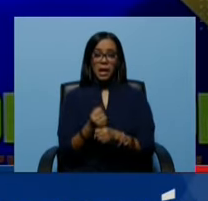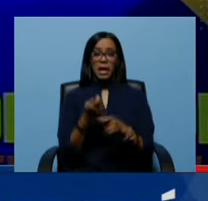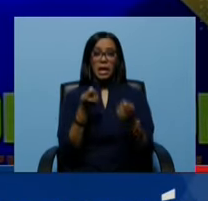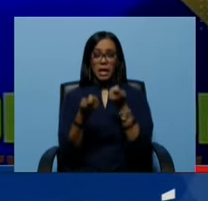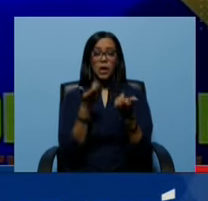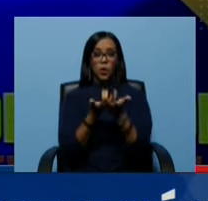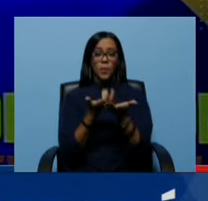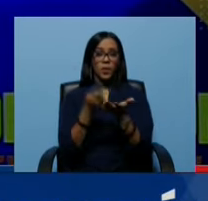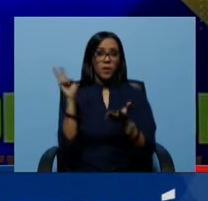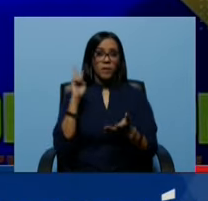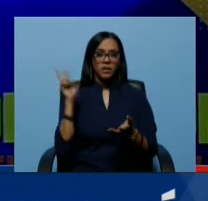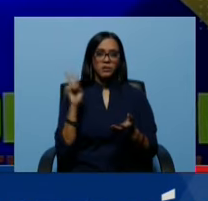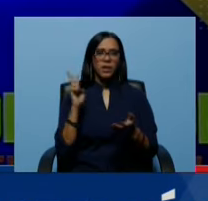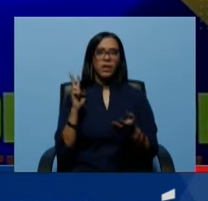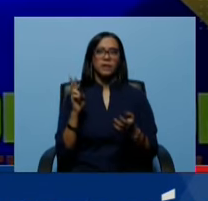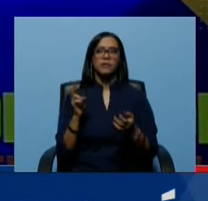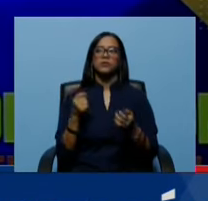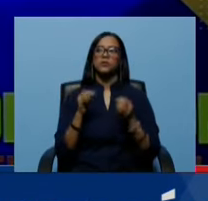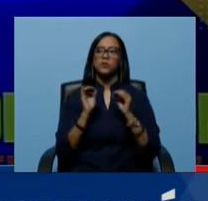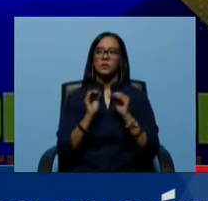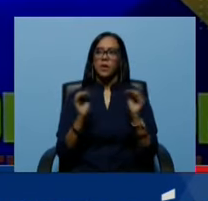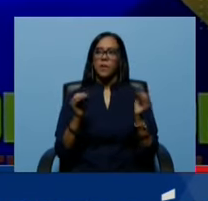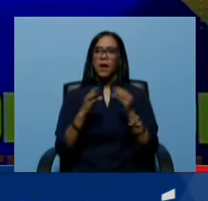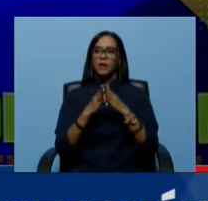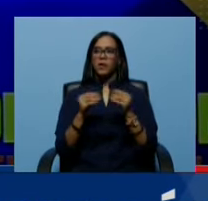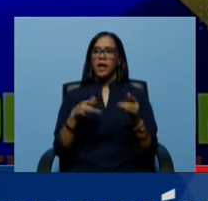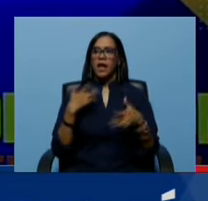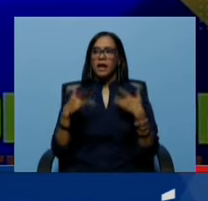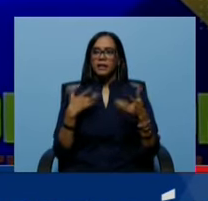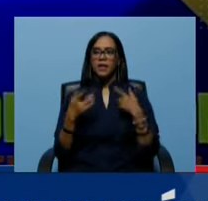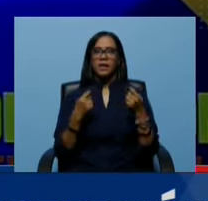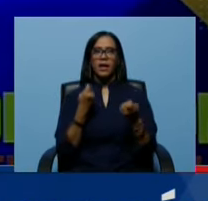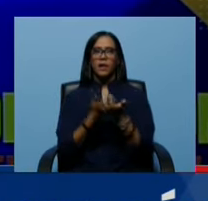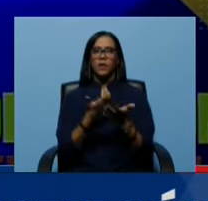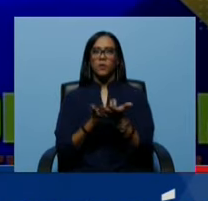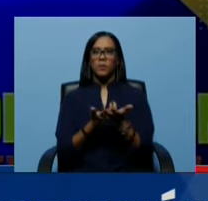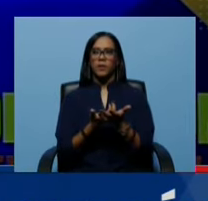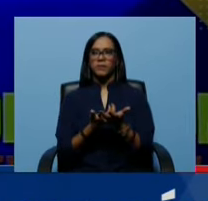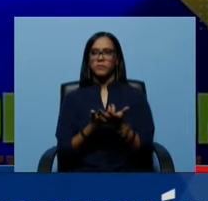de Venezuela. Yo llamo a todos los actores económicos,